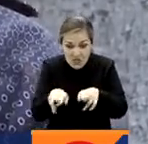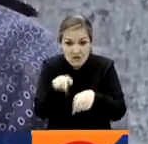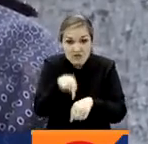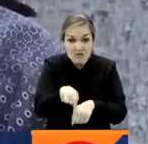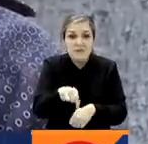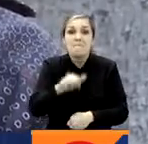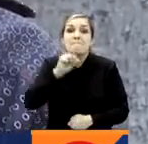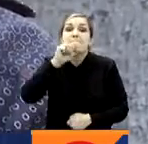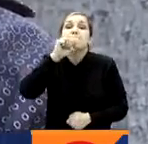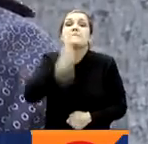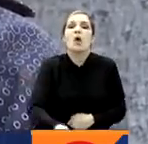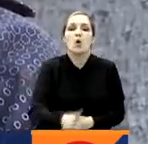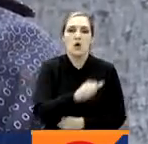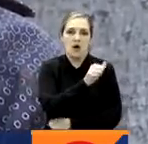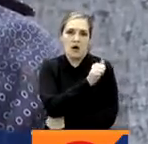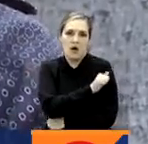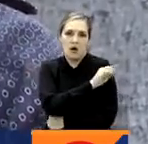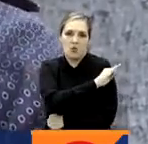antiguerrillera.